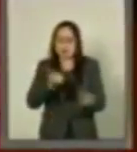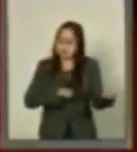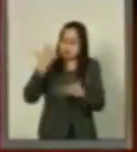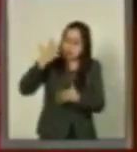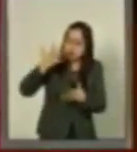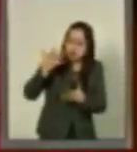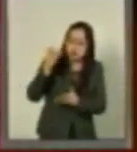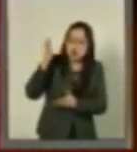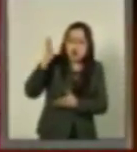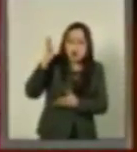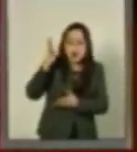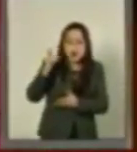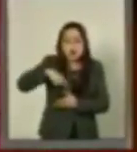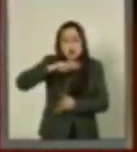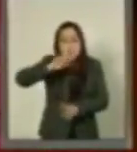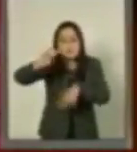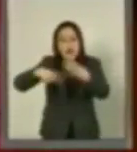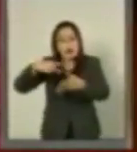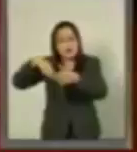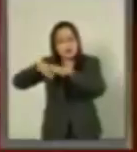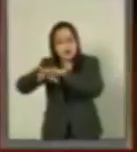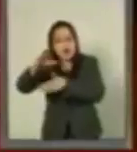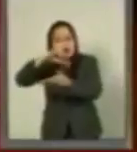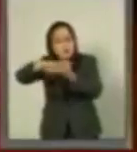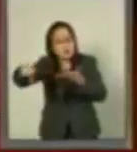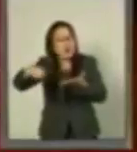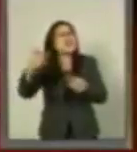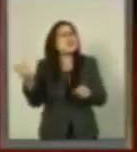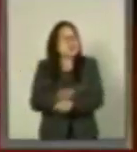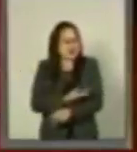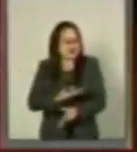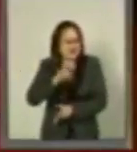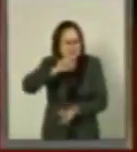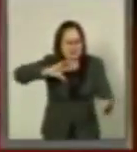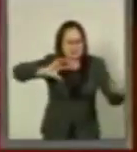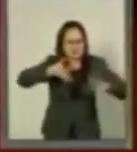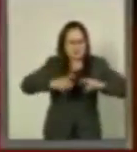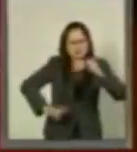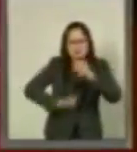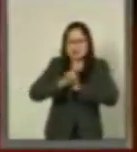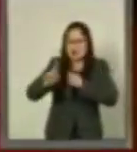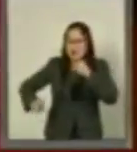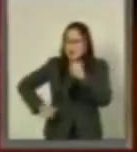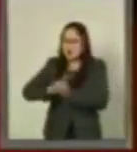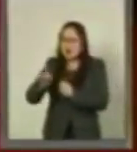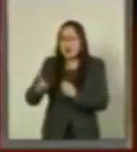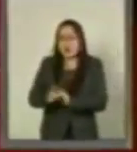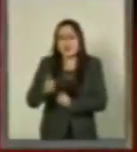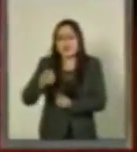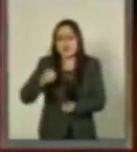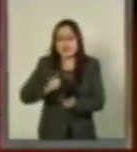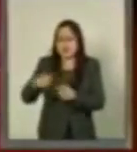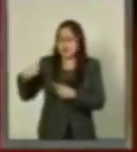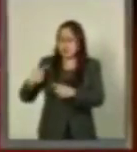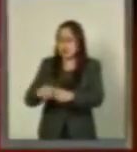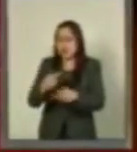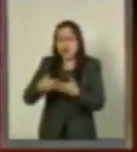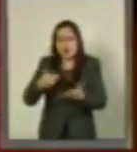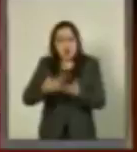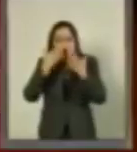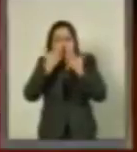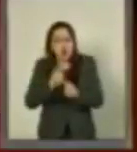droga, vamos a ir nosotros a fumar allá. Se va a hacer un verdadero conflicto y no hay hasta ahorita